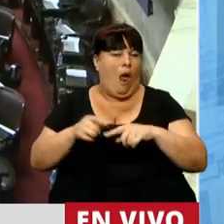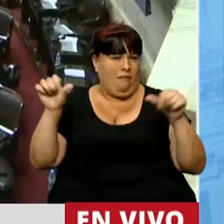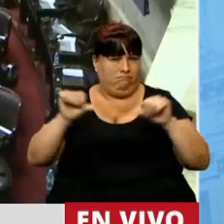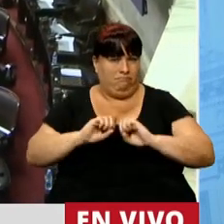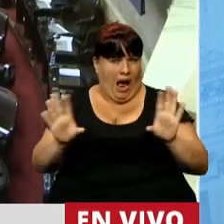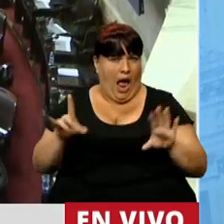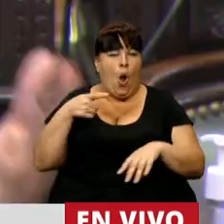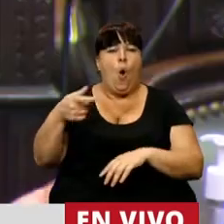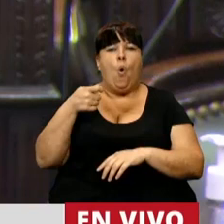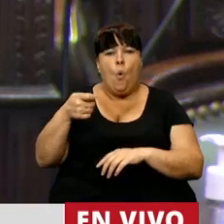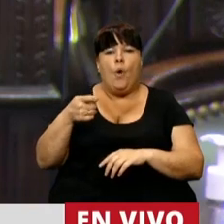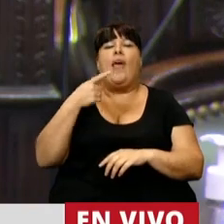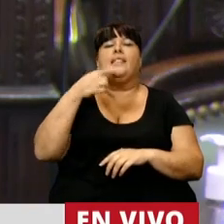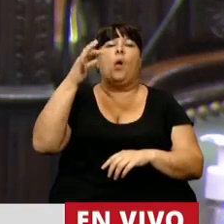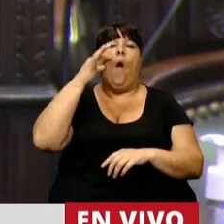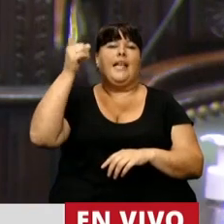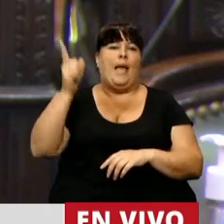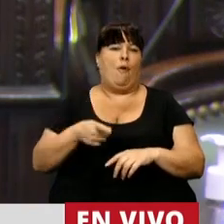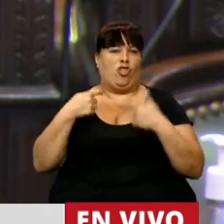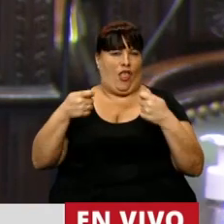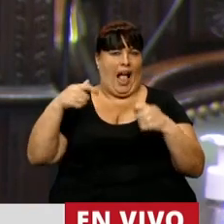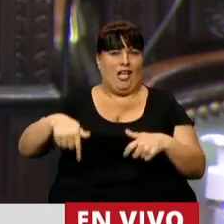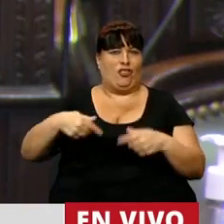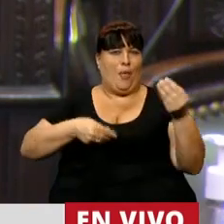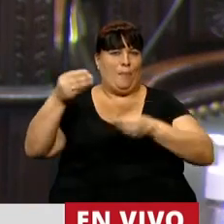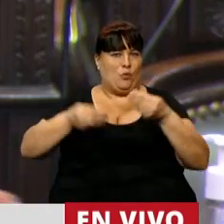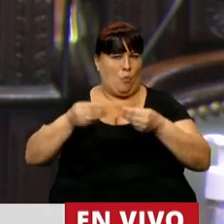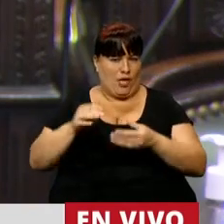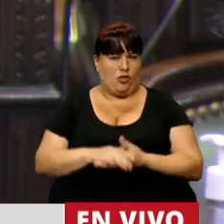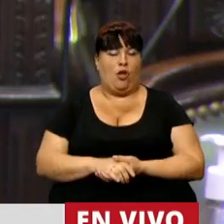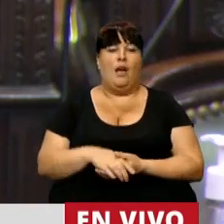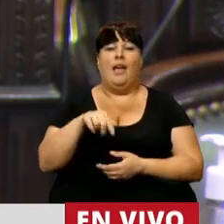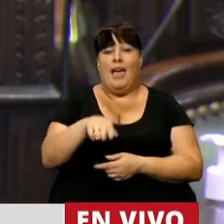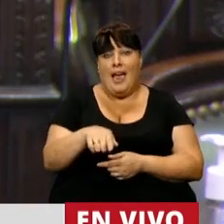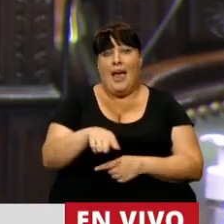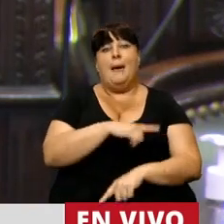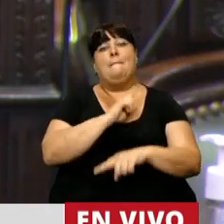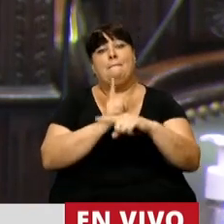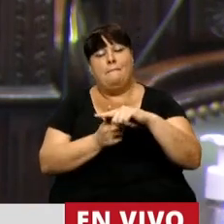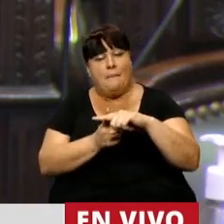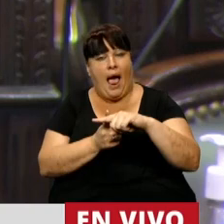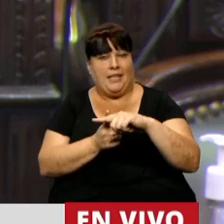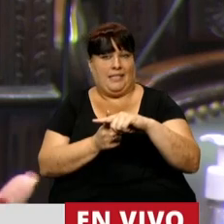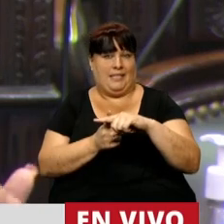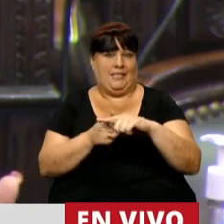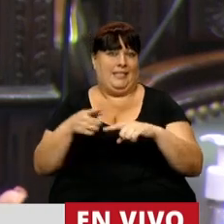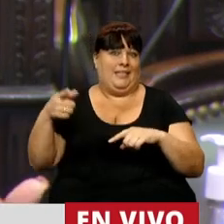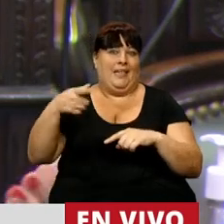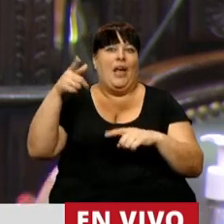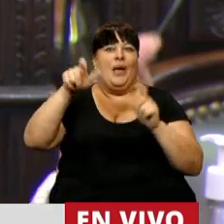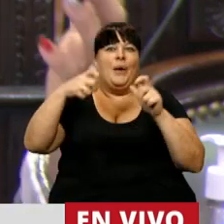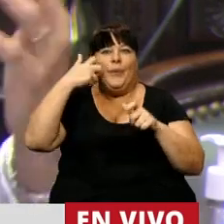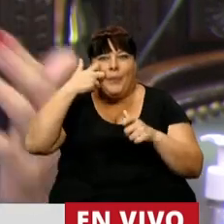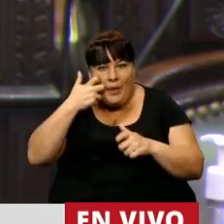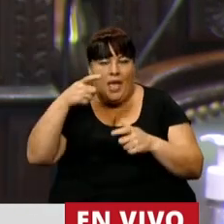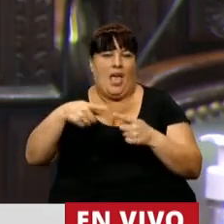un sistema que abarca el 40% del gasto en nuestro presupuesto. A eso debemos sumarle el envejecimiento